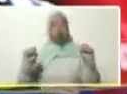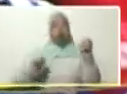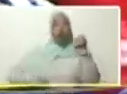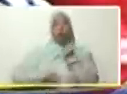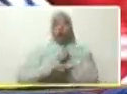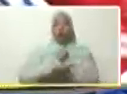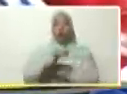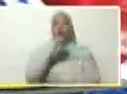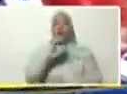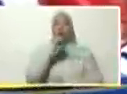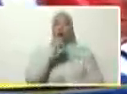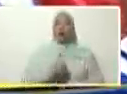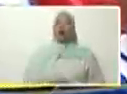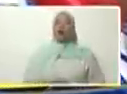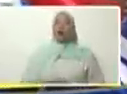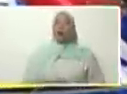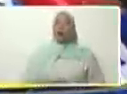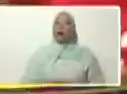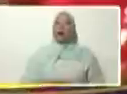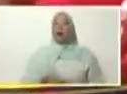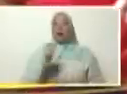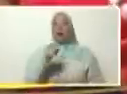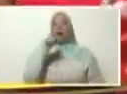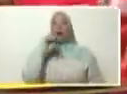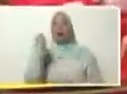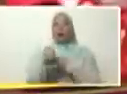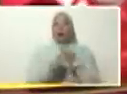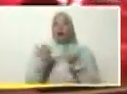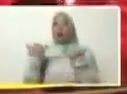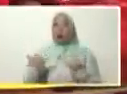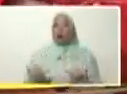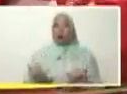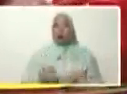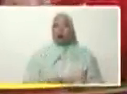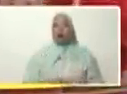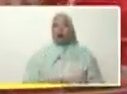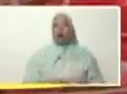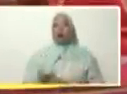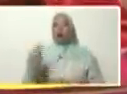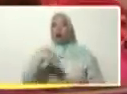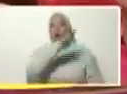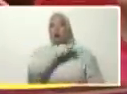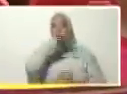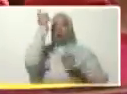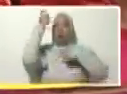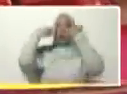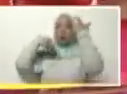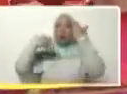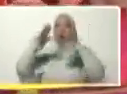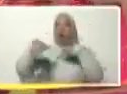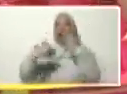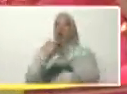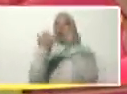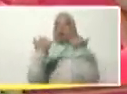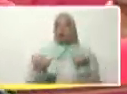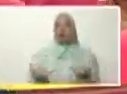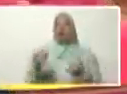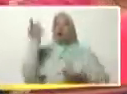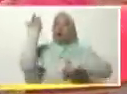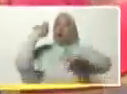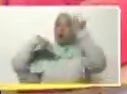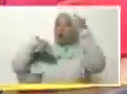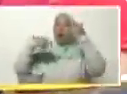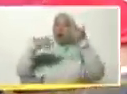cosas, gente que declarara, para dividir el chavismo desde adentro, con el